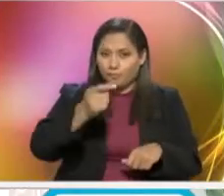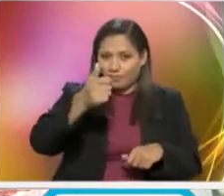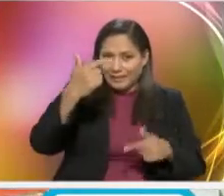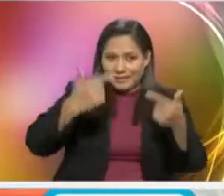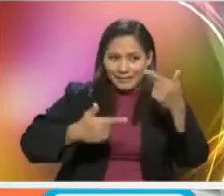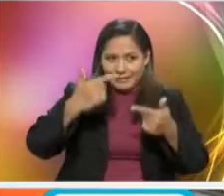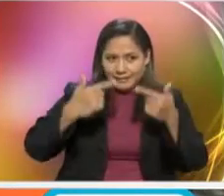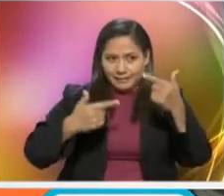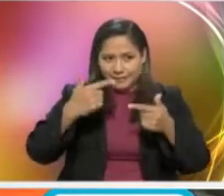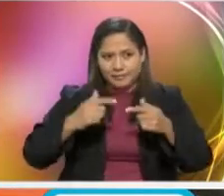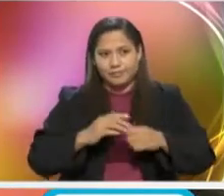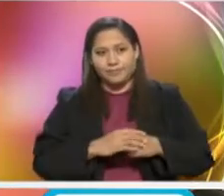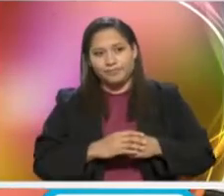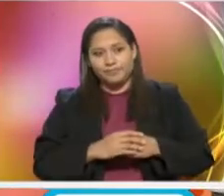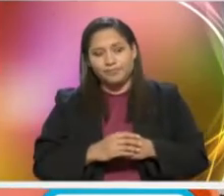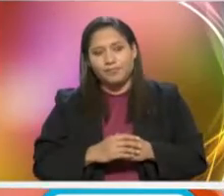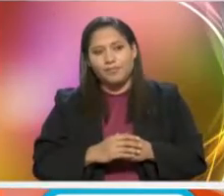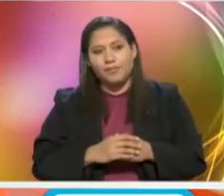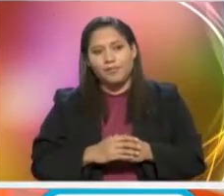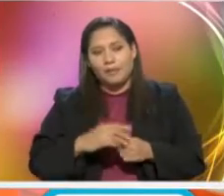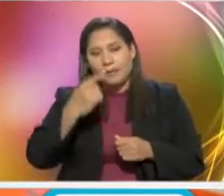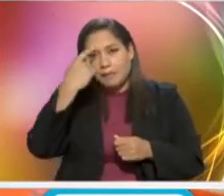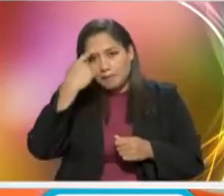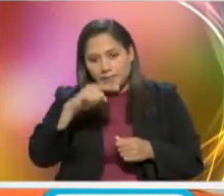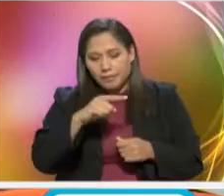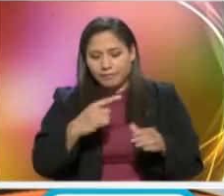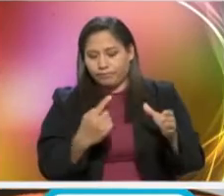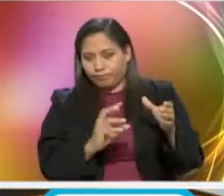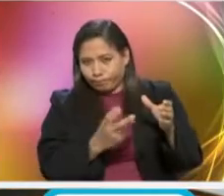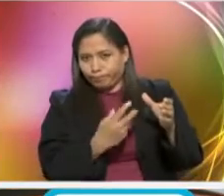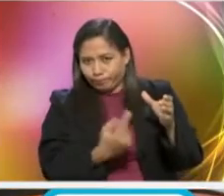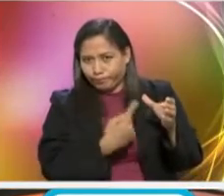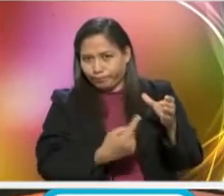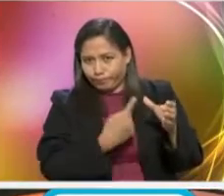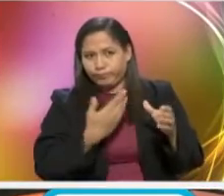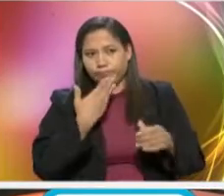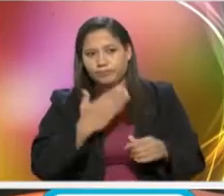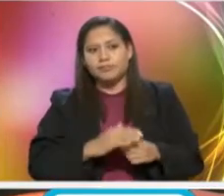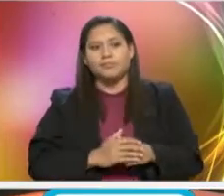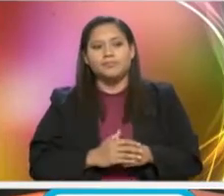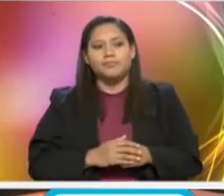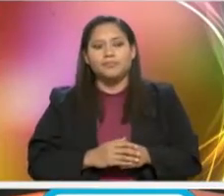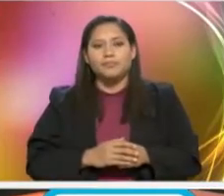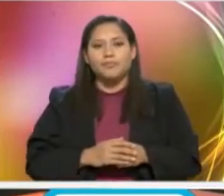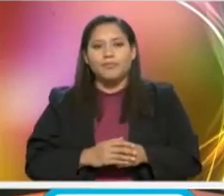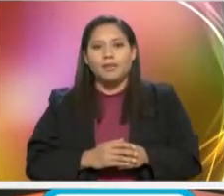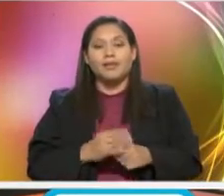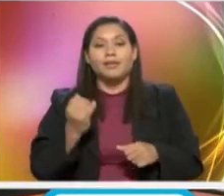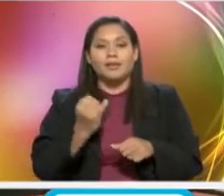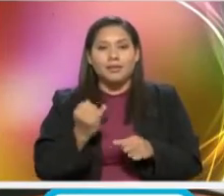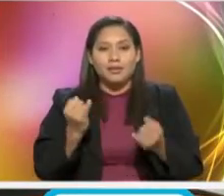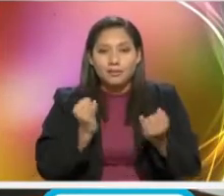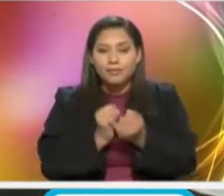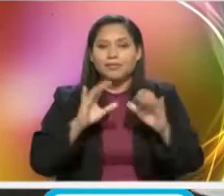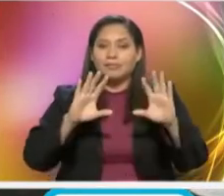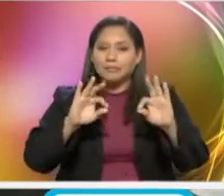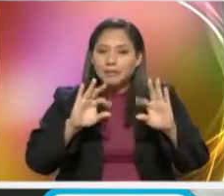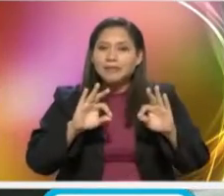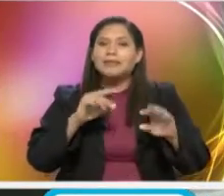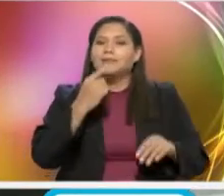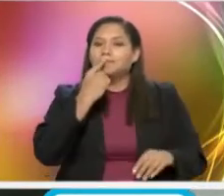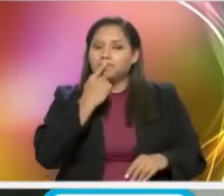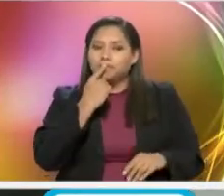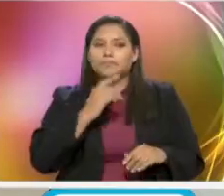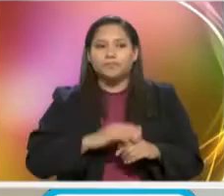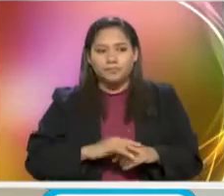leche para que agarre. Bien. Y también va a agarrar consistencia Va a y agarrar sabor, mucha ¿no? consistencia,